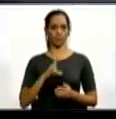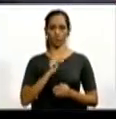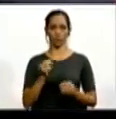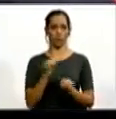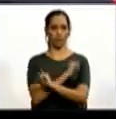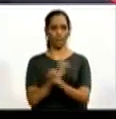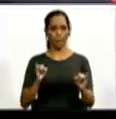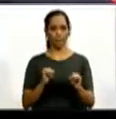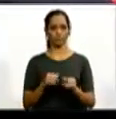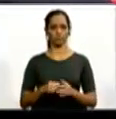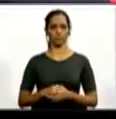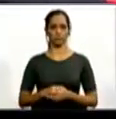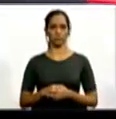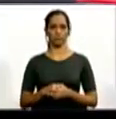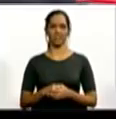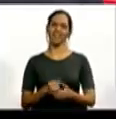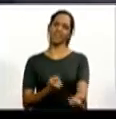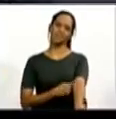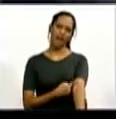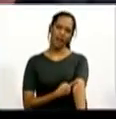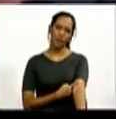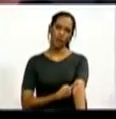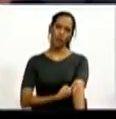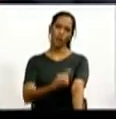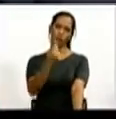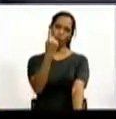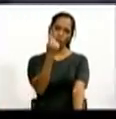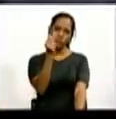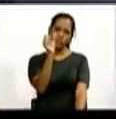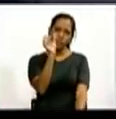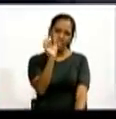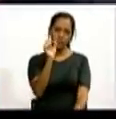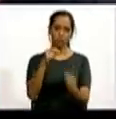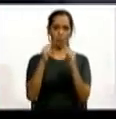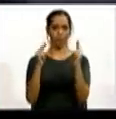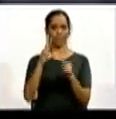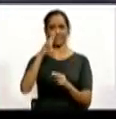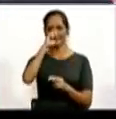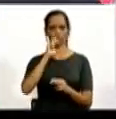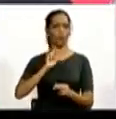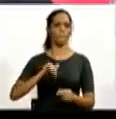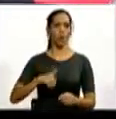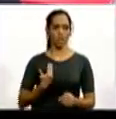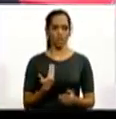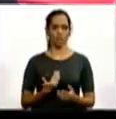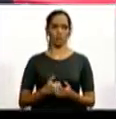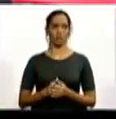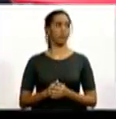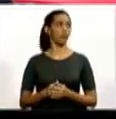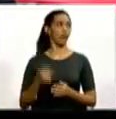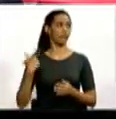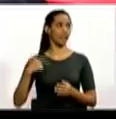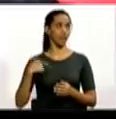finalizan. Bueno, un pellizco de puente en 3 años no han podido. Lo que lo han tenido y utilizado como